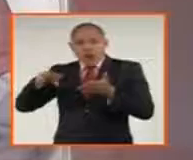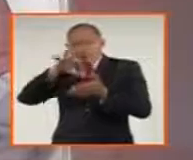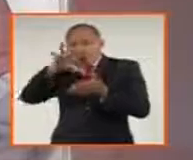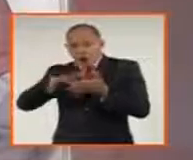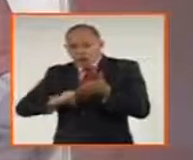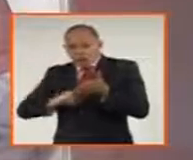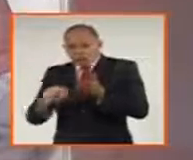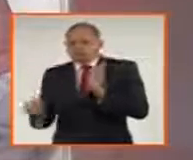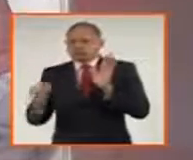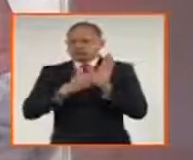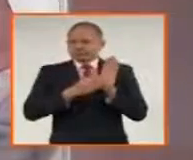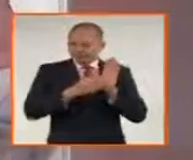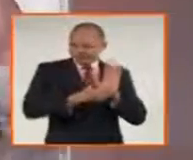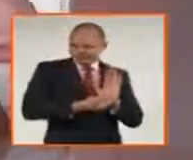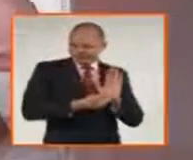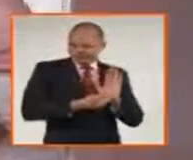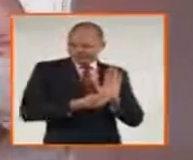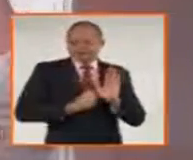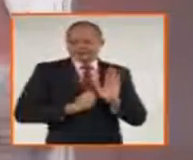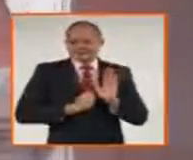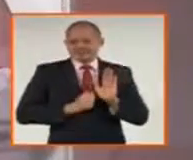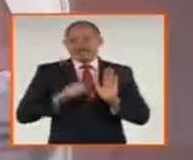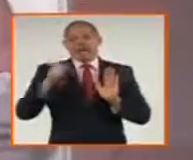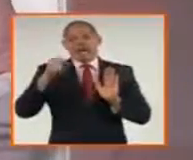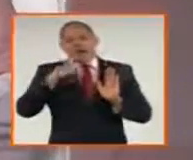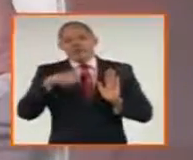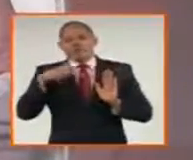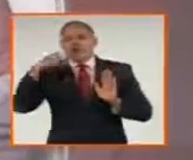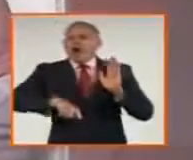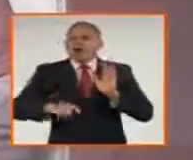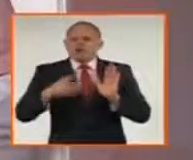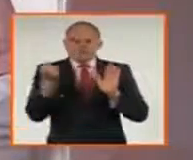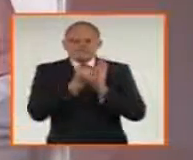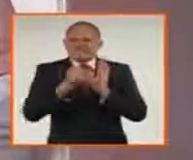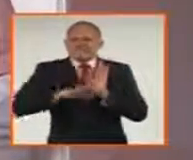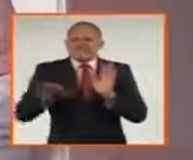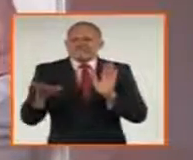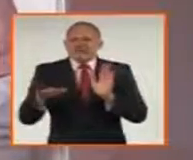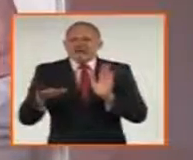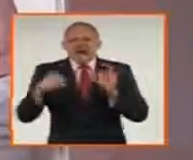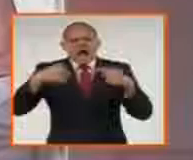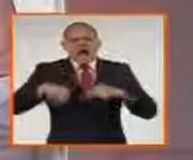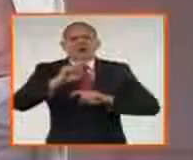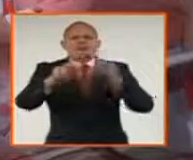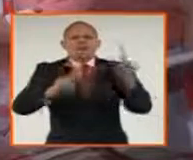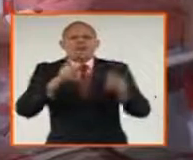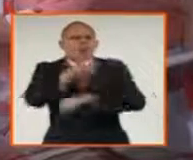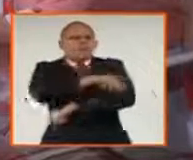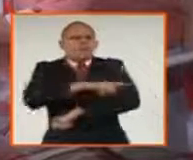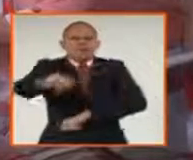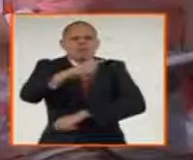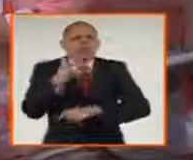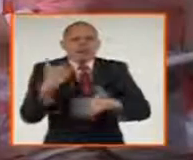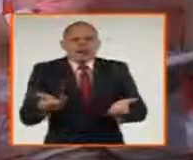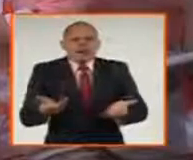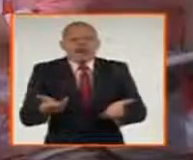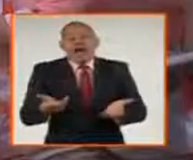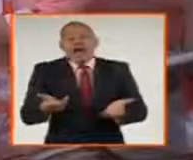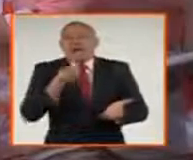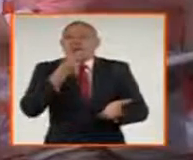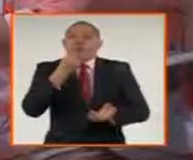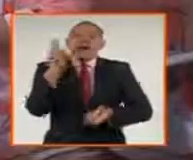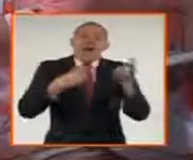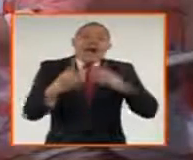quedado, sin decir, poderlo traer a esta norma. Claro. Yo quiero contar una